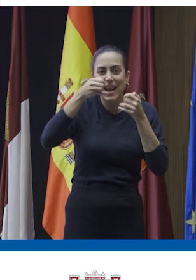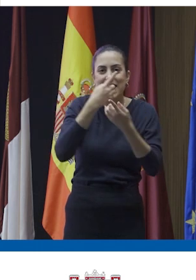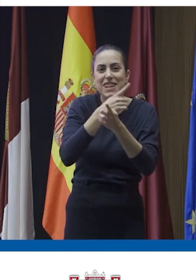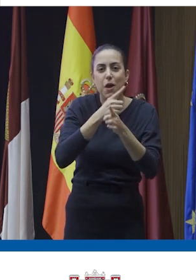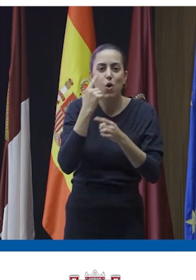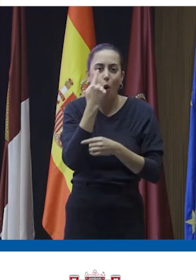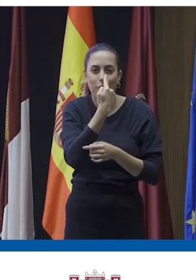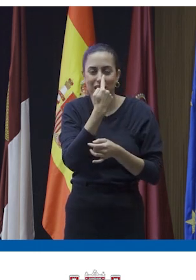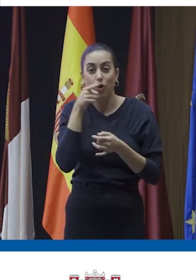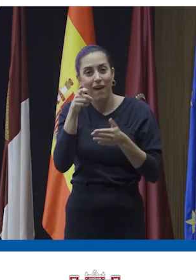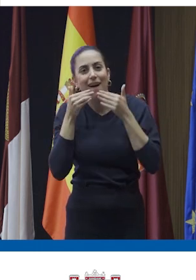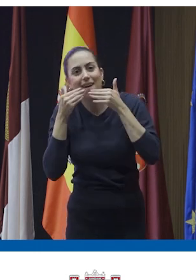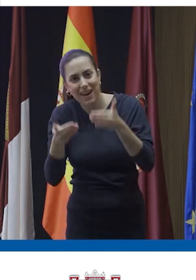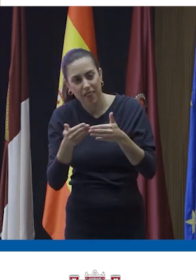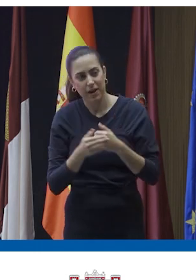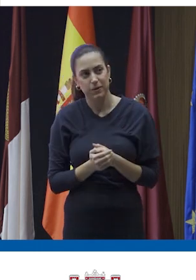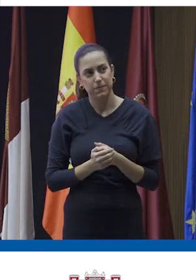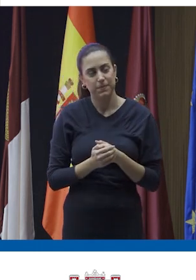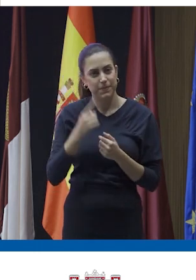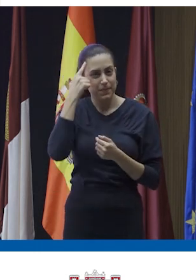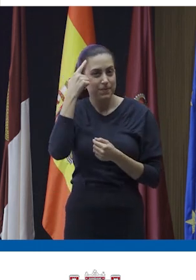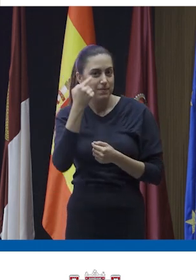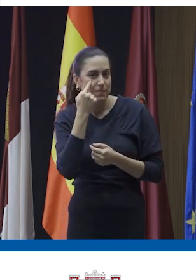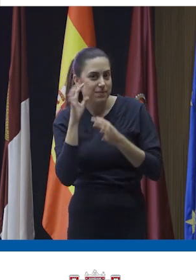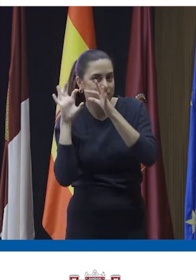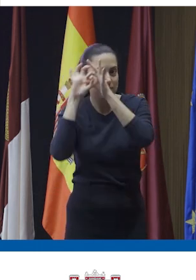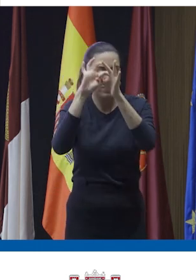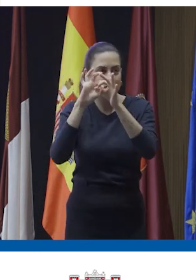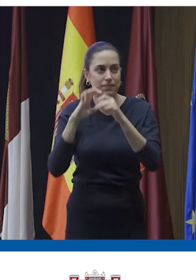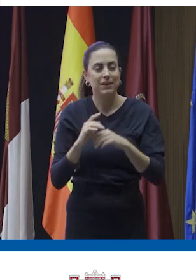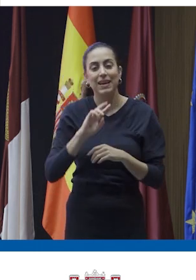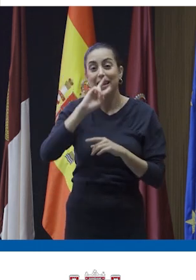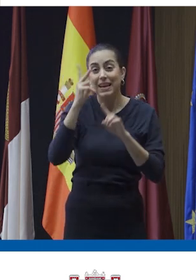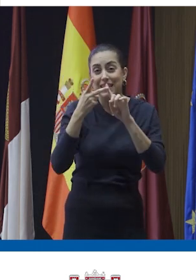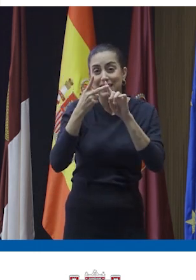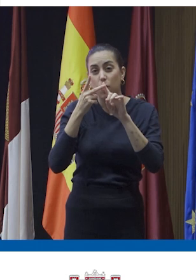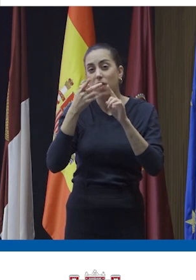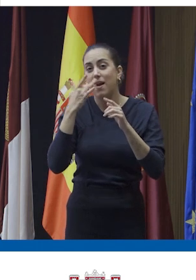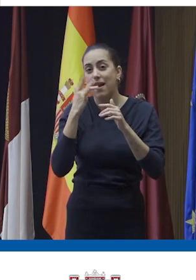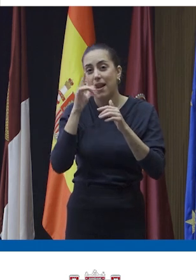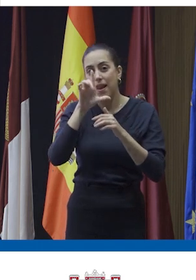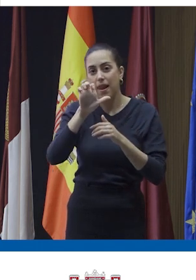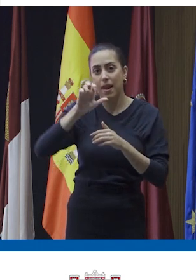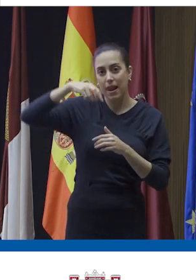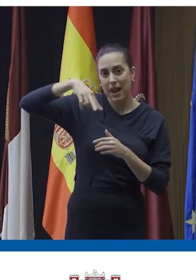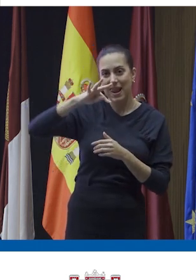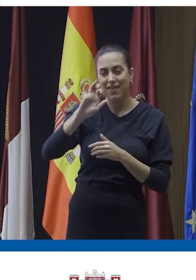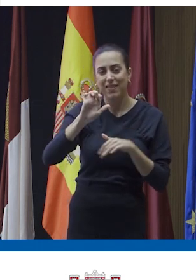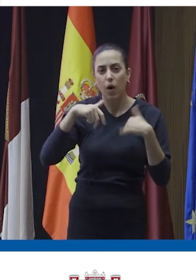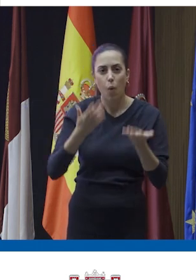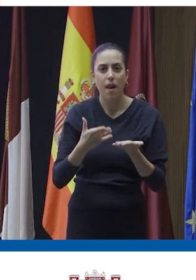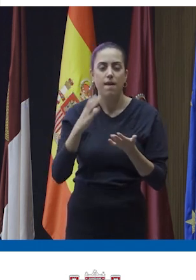óptico. Entonces, también tenemos nuestra segunda lente del ojo, de la que estamos dando la charla, pues es el